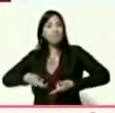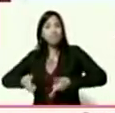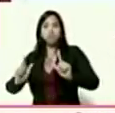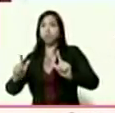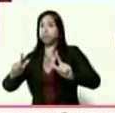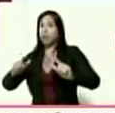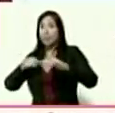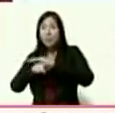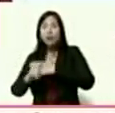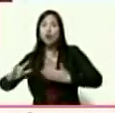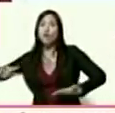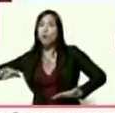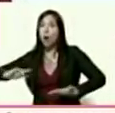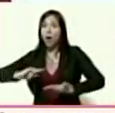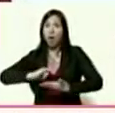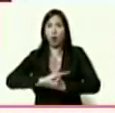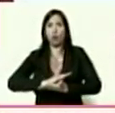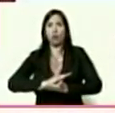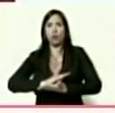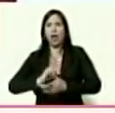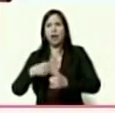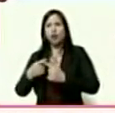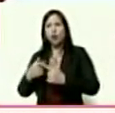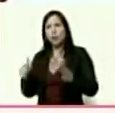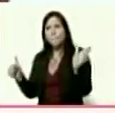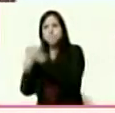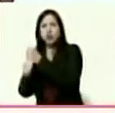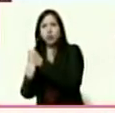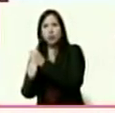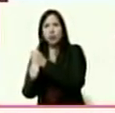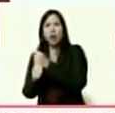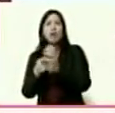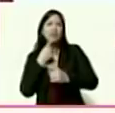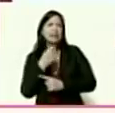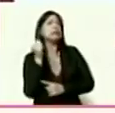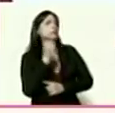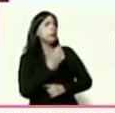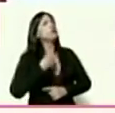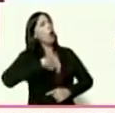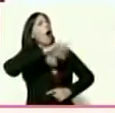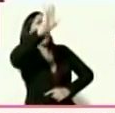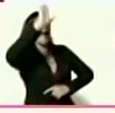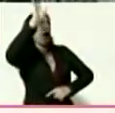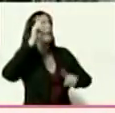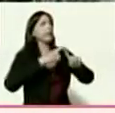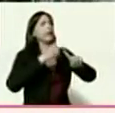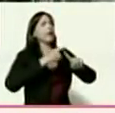vuelo, y cuando es descubierto, entonces él sale diciendo, mire que yo soy el tío de él. Y